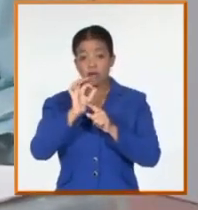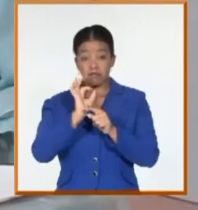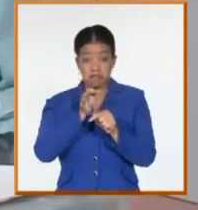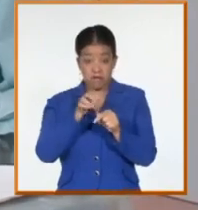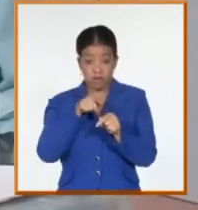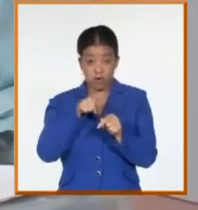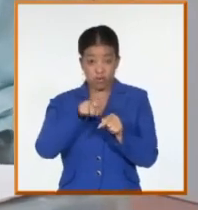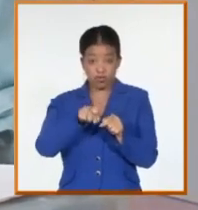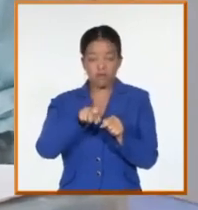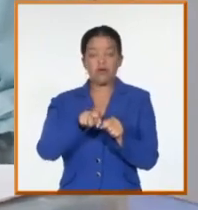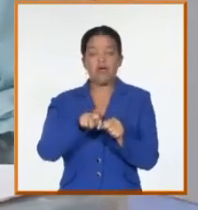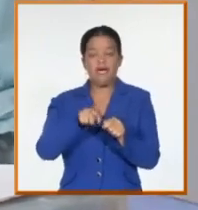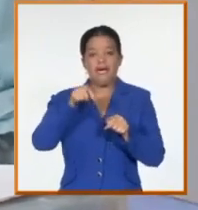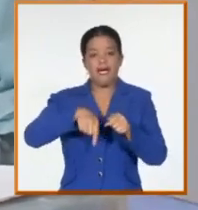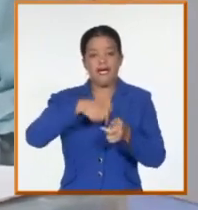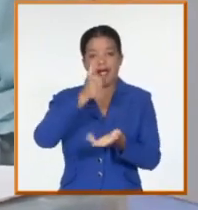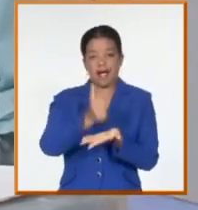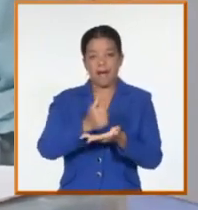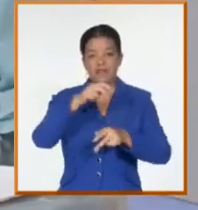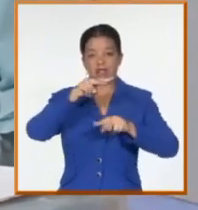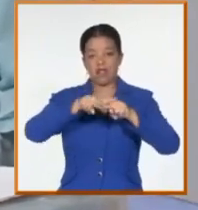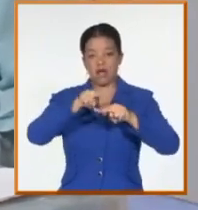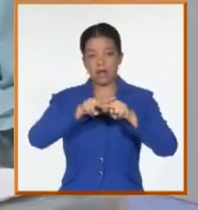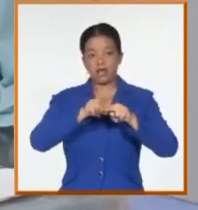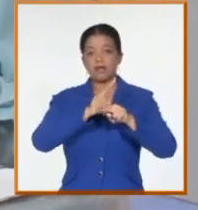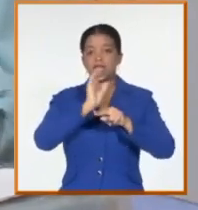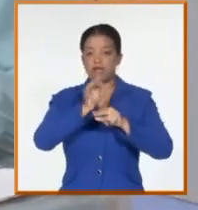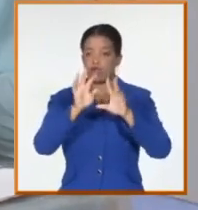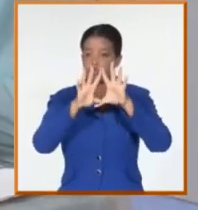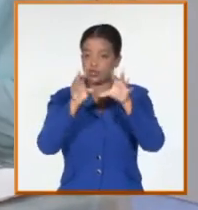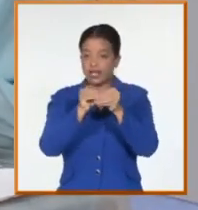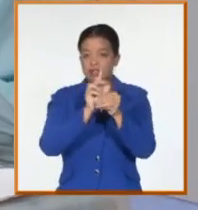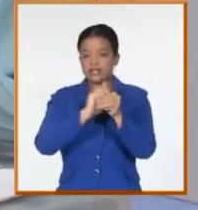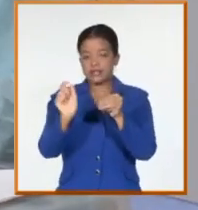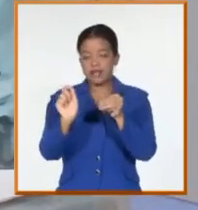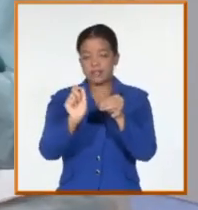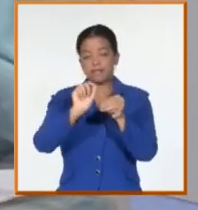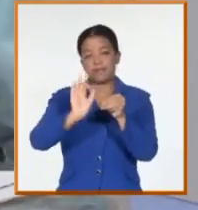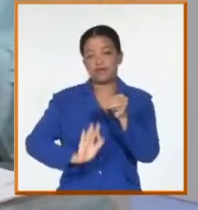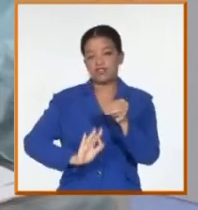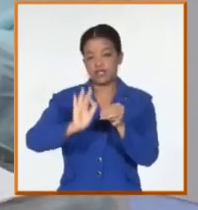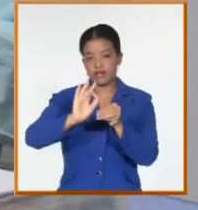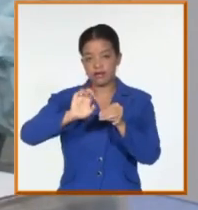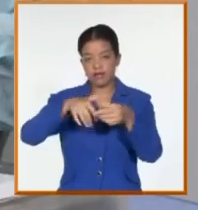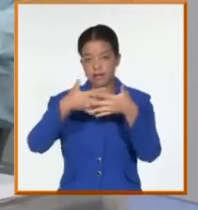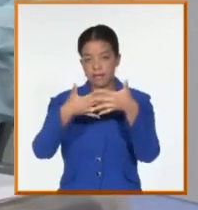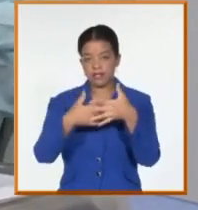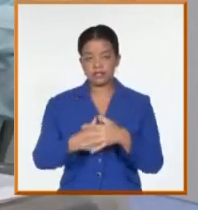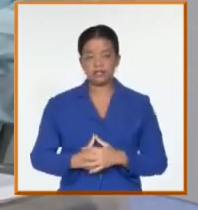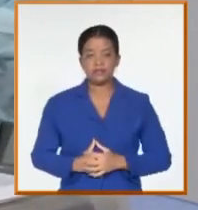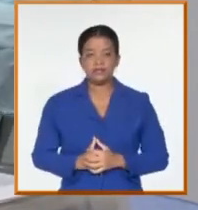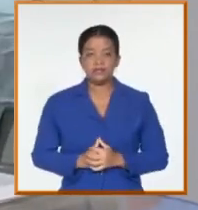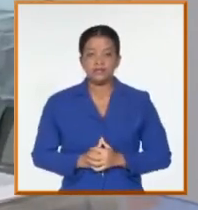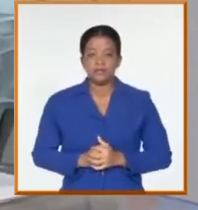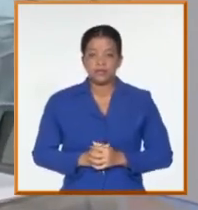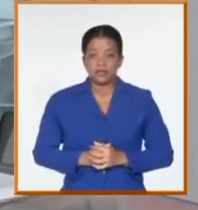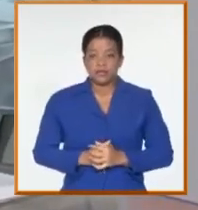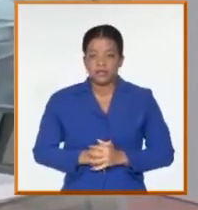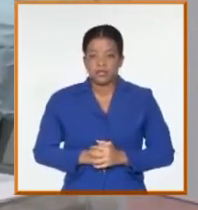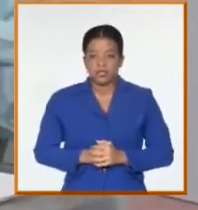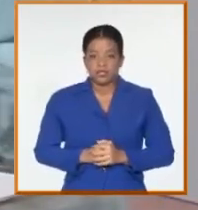el 100% de las entidades que hoy tenemos en el organismo nosotros para